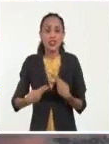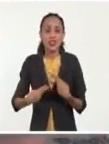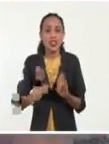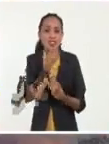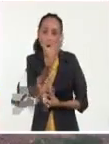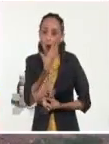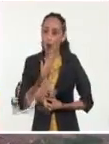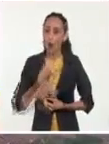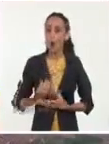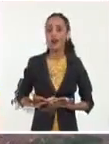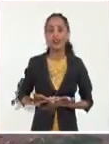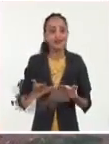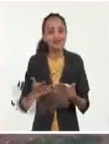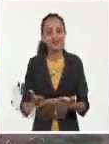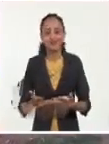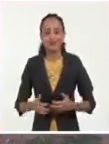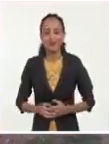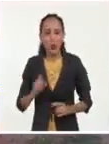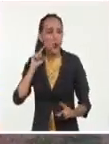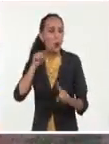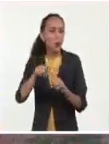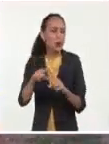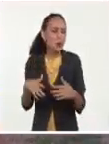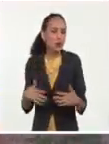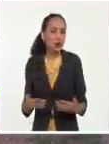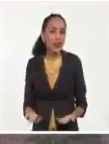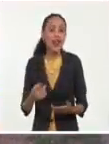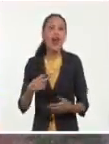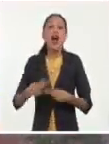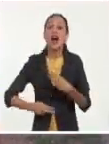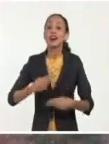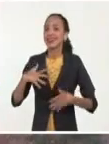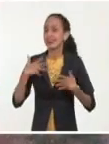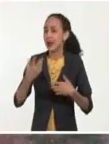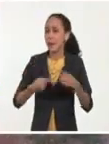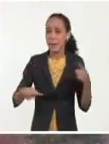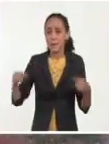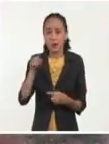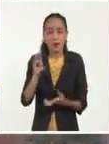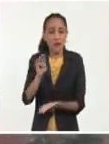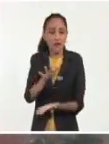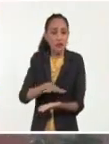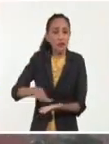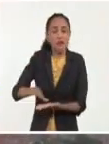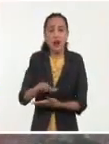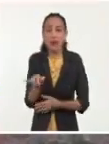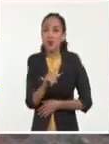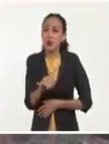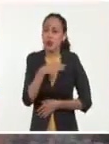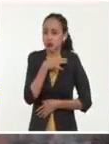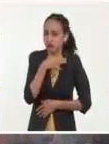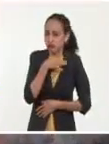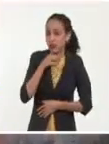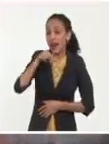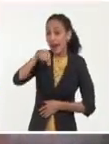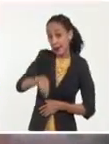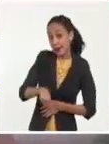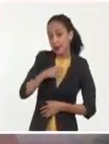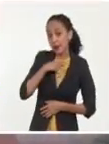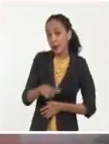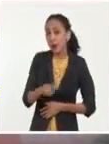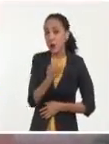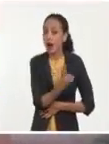además para ofrecer. El objetivo fundamental es poder hacer estas actividades en los principales barrios vulnerables de aquí, en el caso de